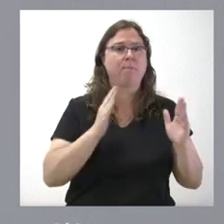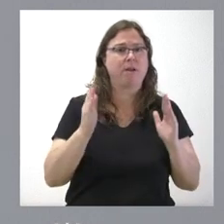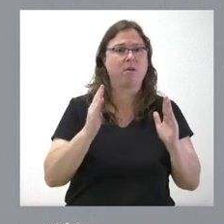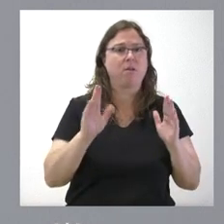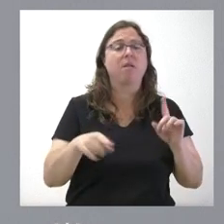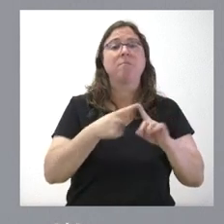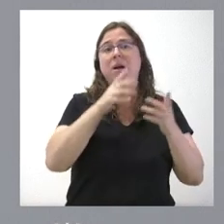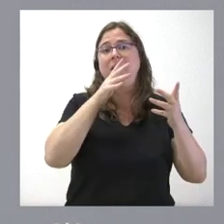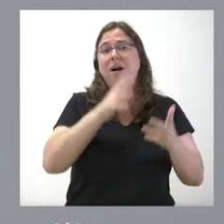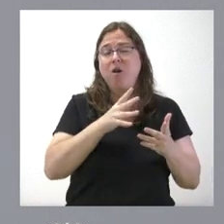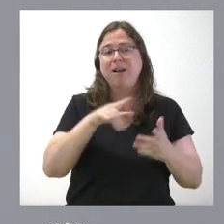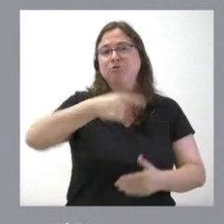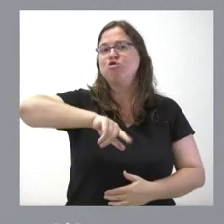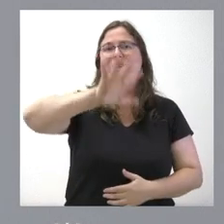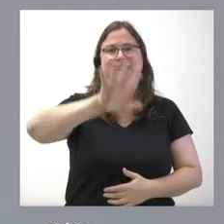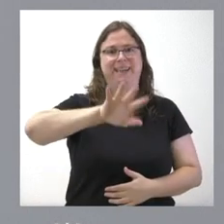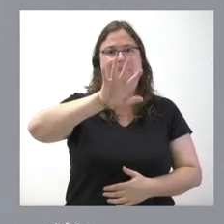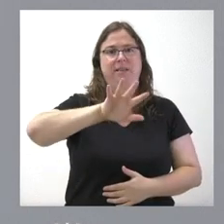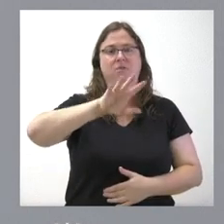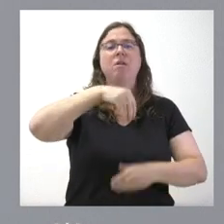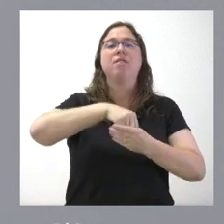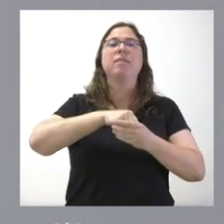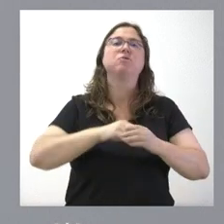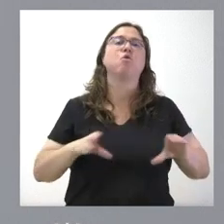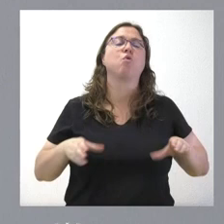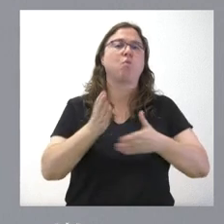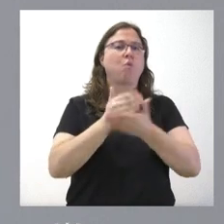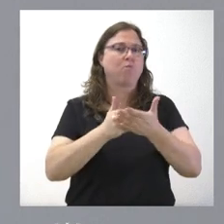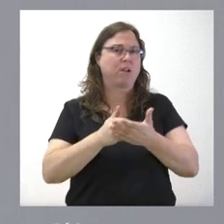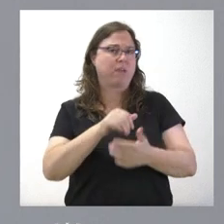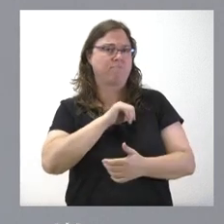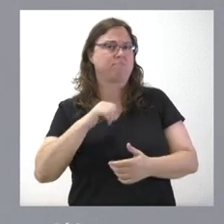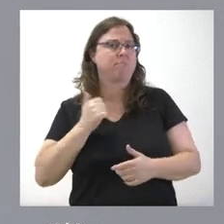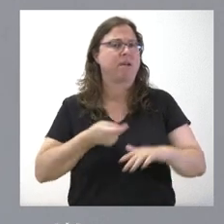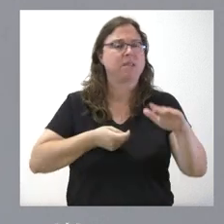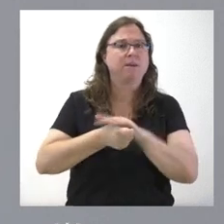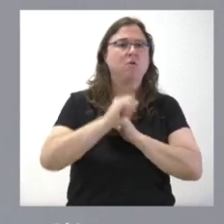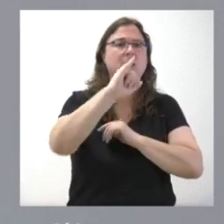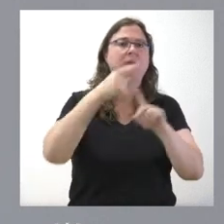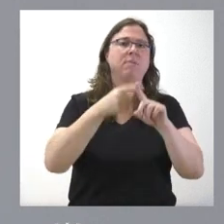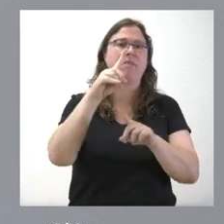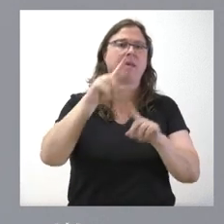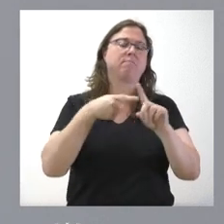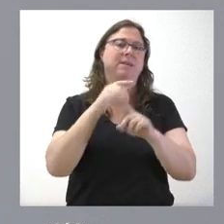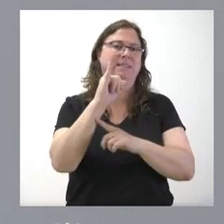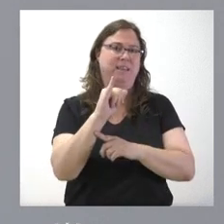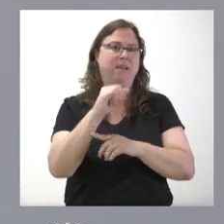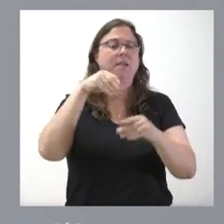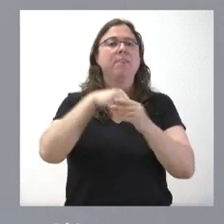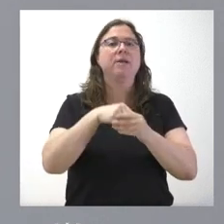a día de hoy estemos los quintos entre las comunidades autónomas con mayor porcentaje de inversión en yas deí en relación con su producto